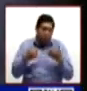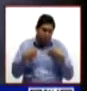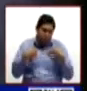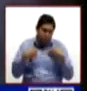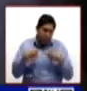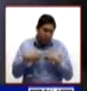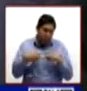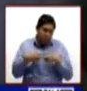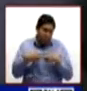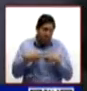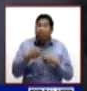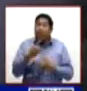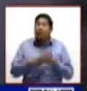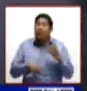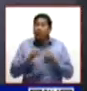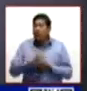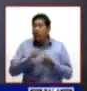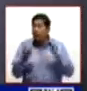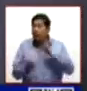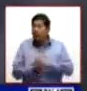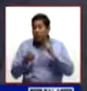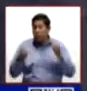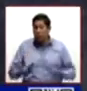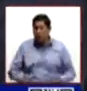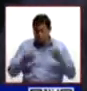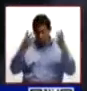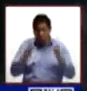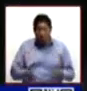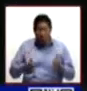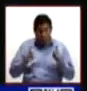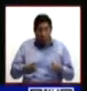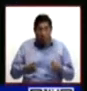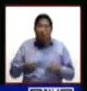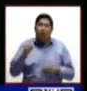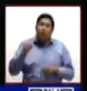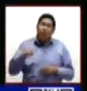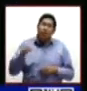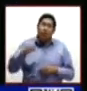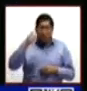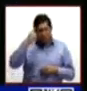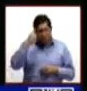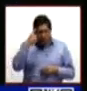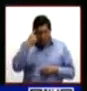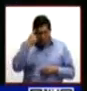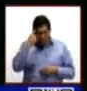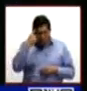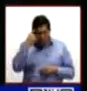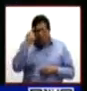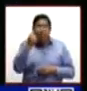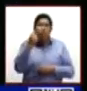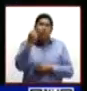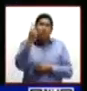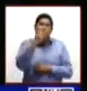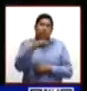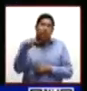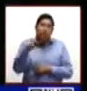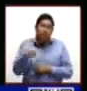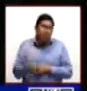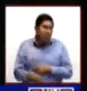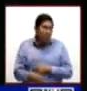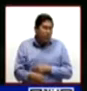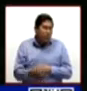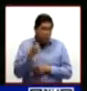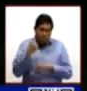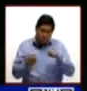energía eléctrica. ¿Qué es lo que se ha cambiado? Hay mucho personal, vemos, en este lugar. Sí, aproximadamente. Aproximadamente a horas 12:30 del mediodía,